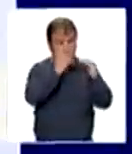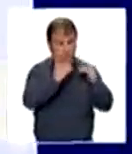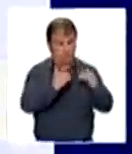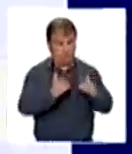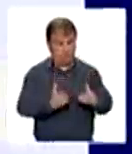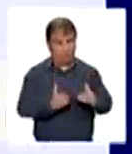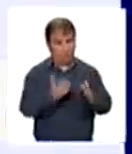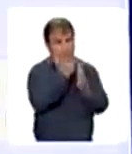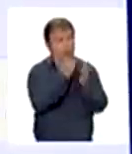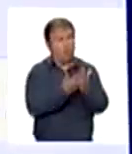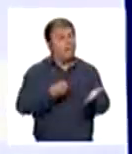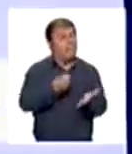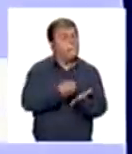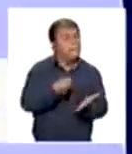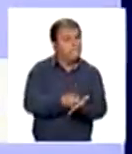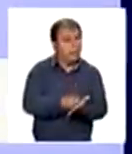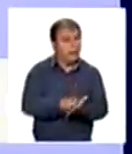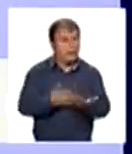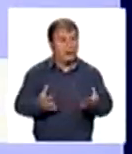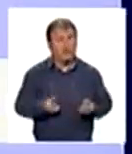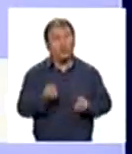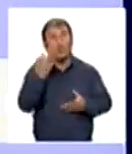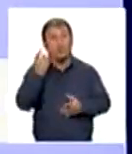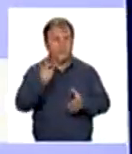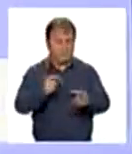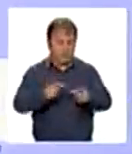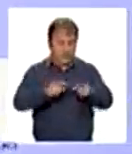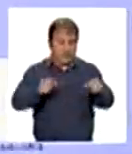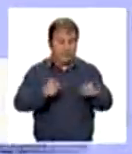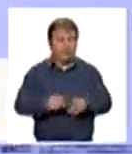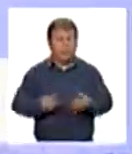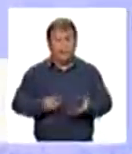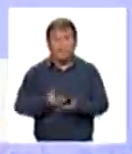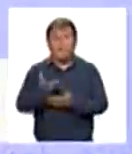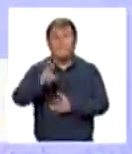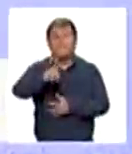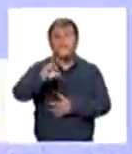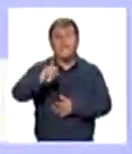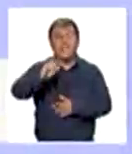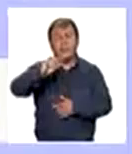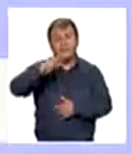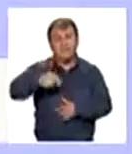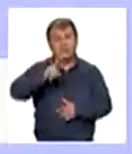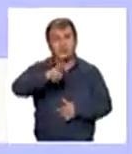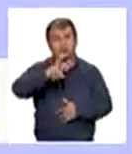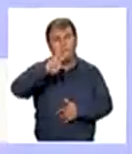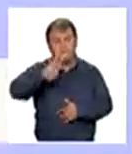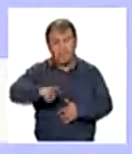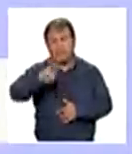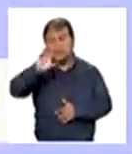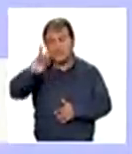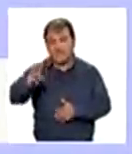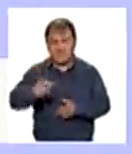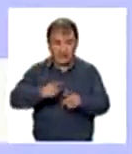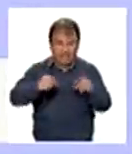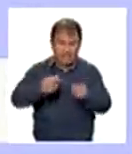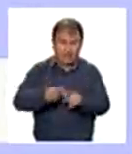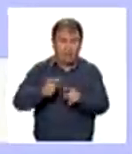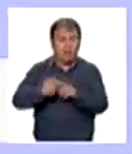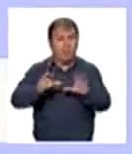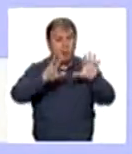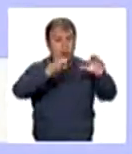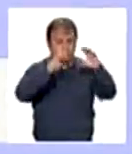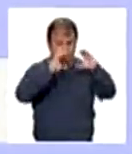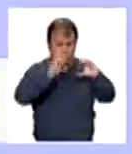de pago. Y acá dice la cantidad de entradas. Se pondrá a la venta 20.226 entradas que serán distribuidas en 8 categorías, que